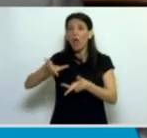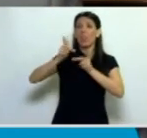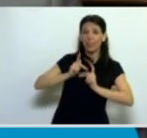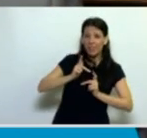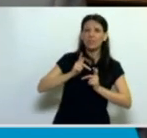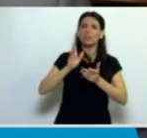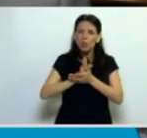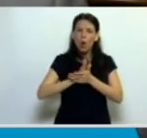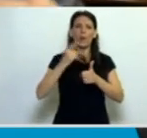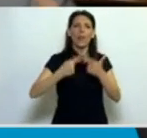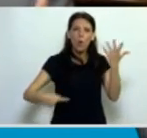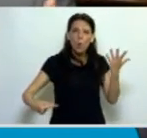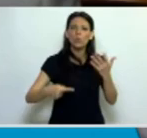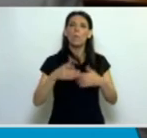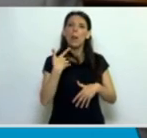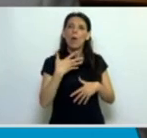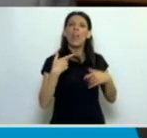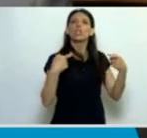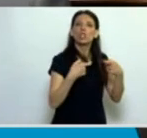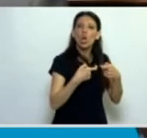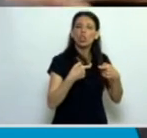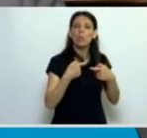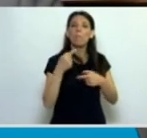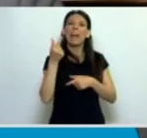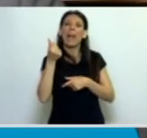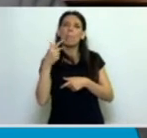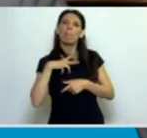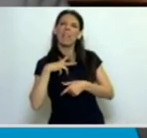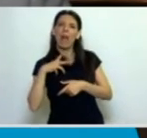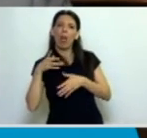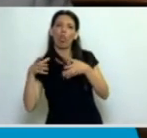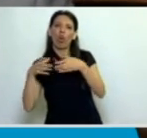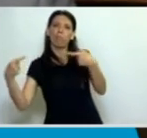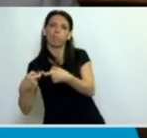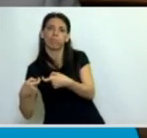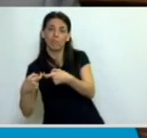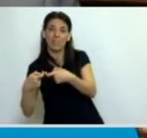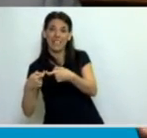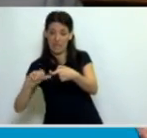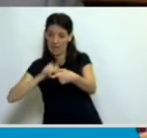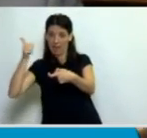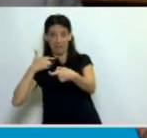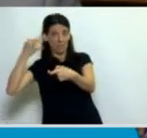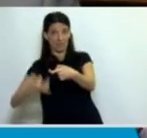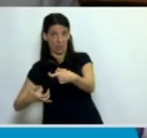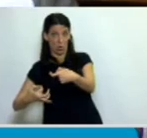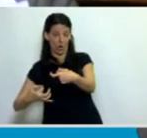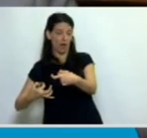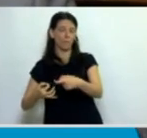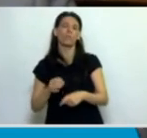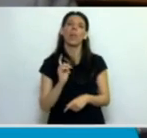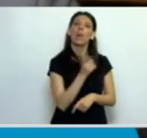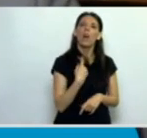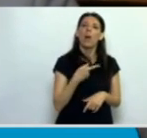estos recursos para asociarse al capital privado y garantizar sus ganancias. Desde el Frente